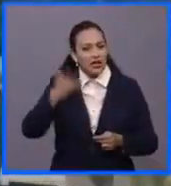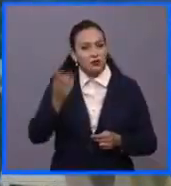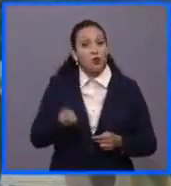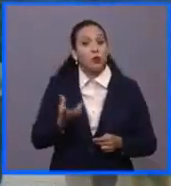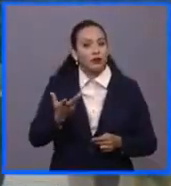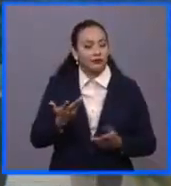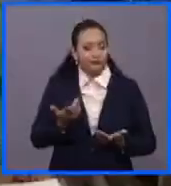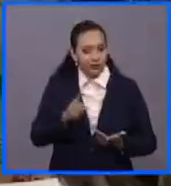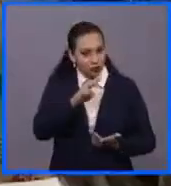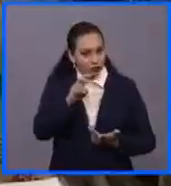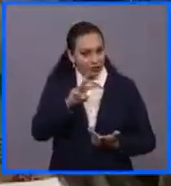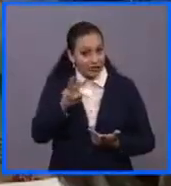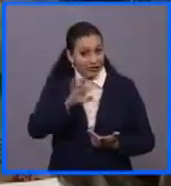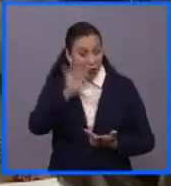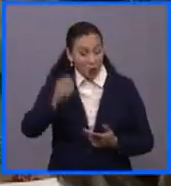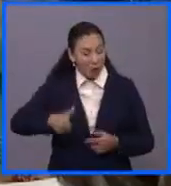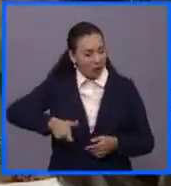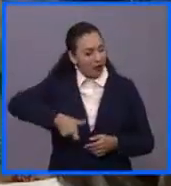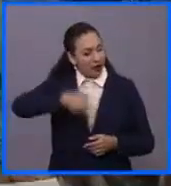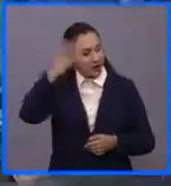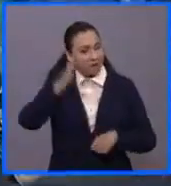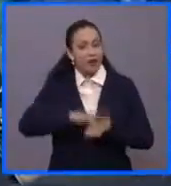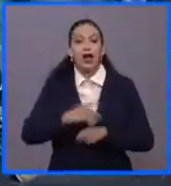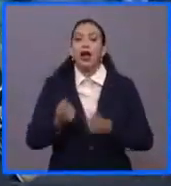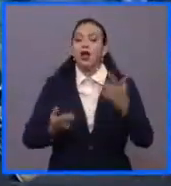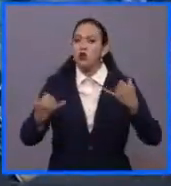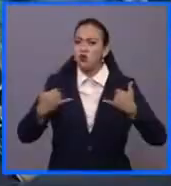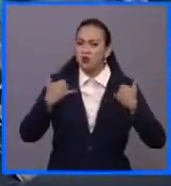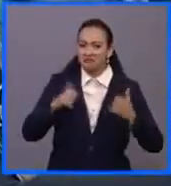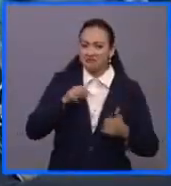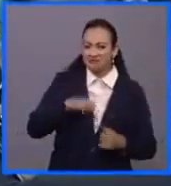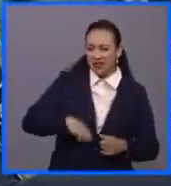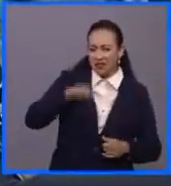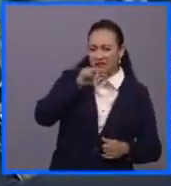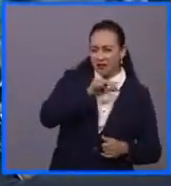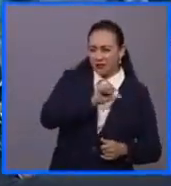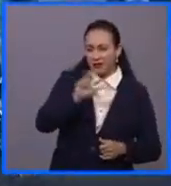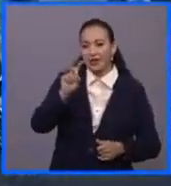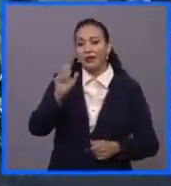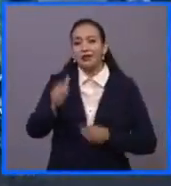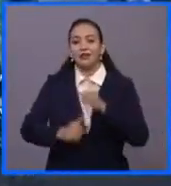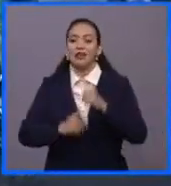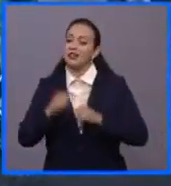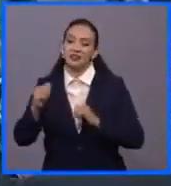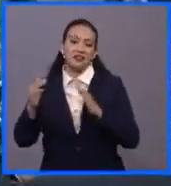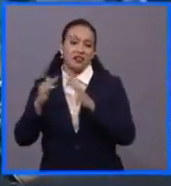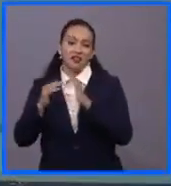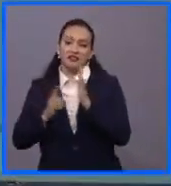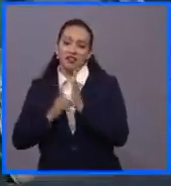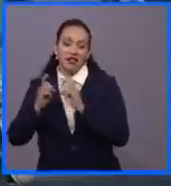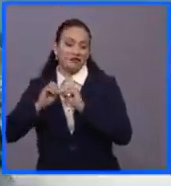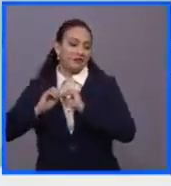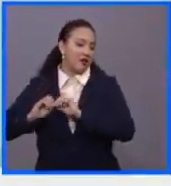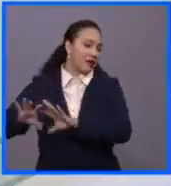200%, lo que ha provocado que especialmente los jóvenes de 18 a 30 años abandonen sus viviendas.